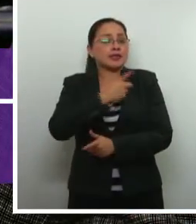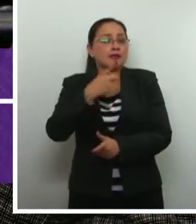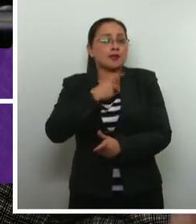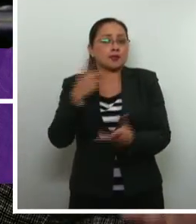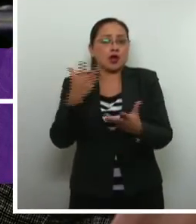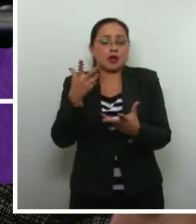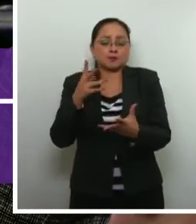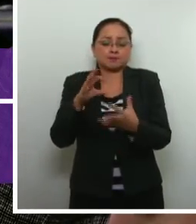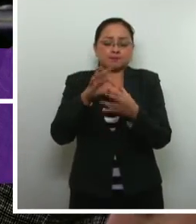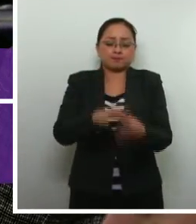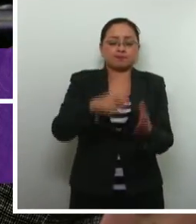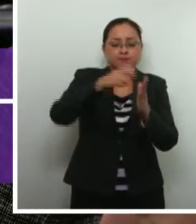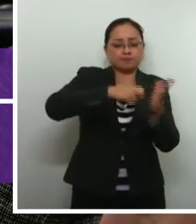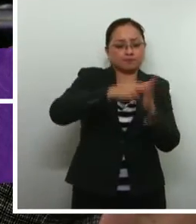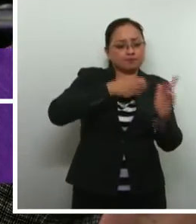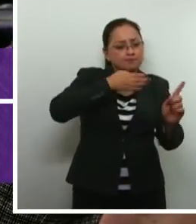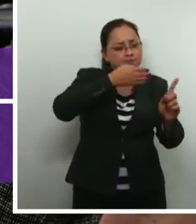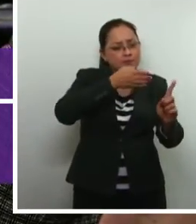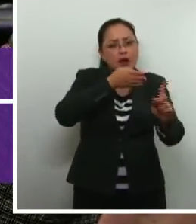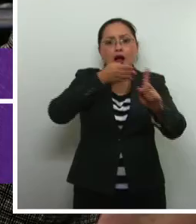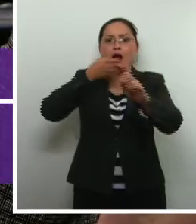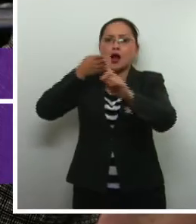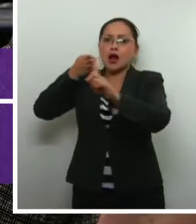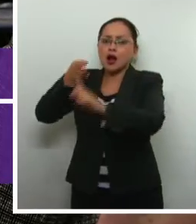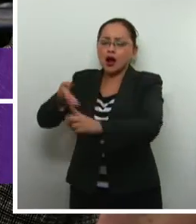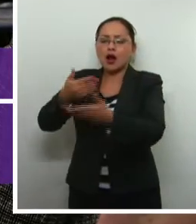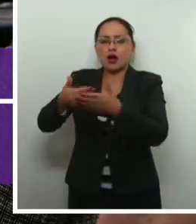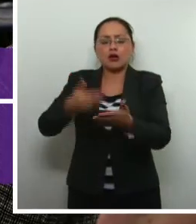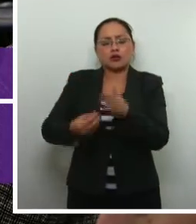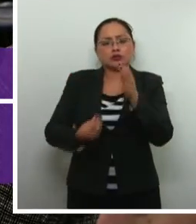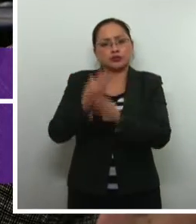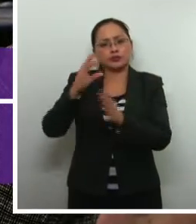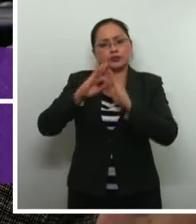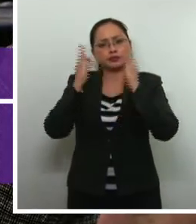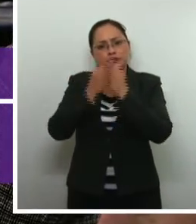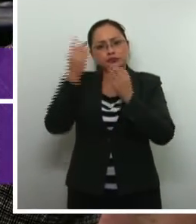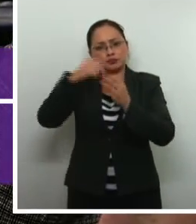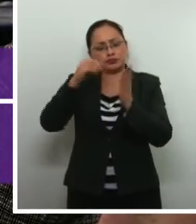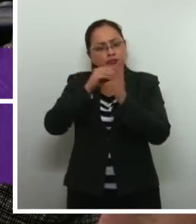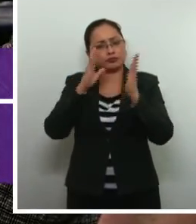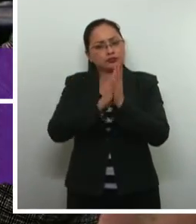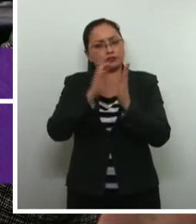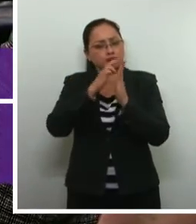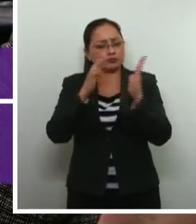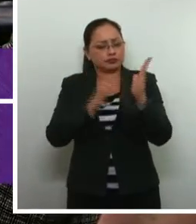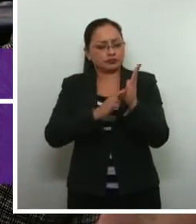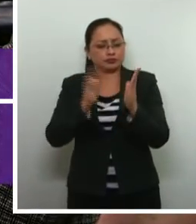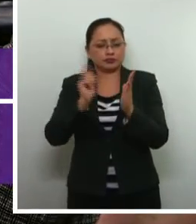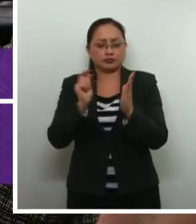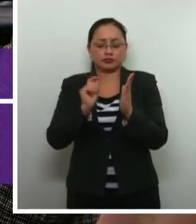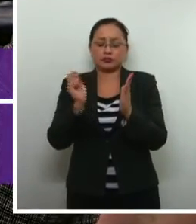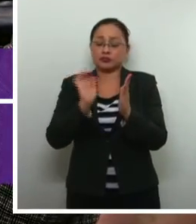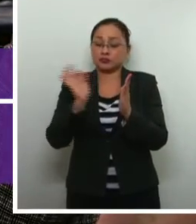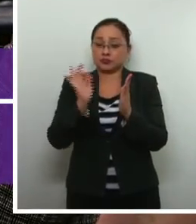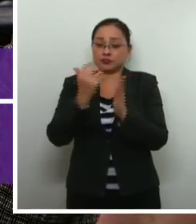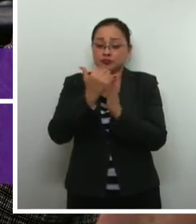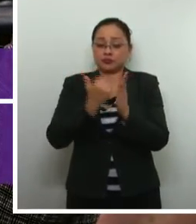y cambiar incluso el rumbo de lo que esté establecido en el lineamiento. Si nos remitimos al lineamiento